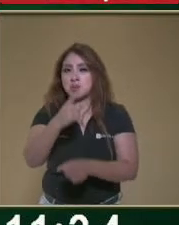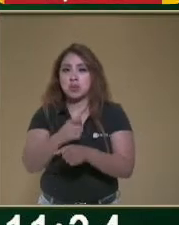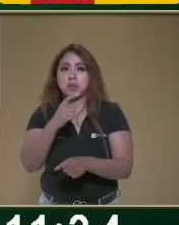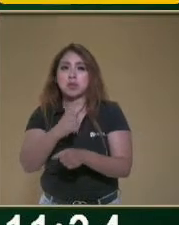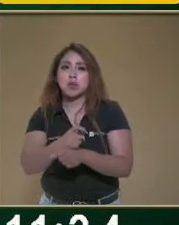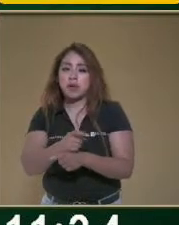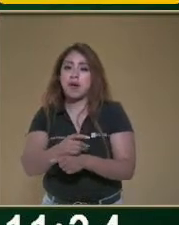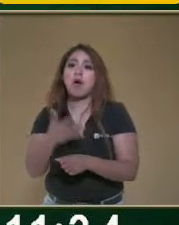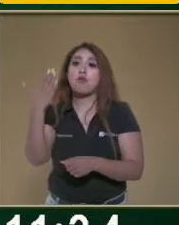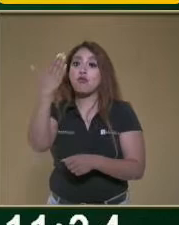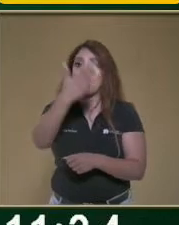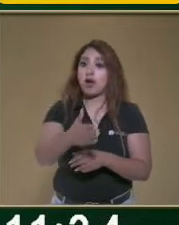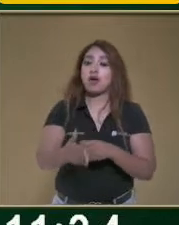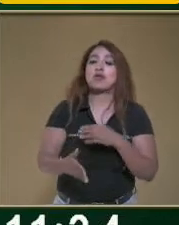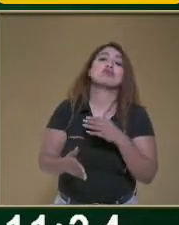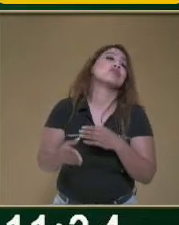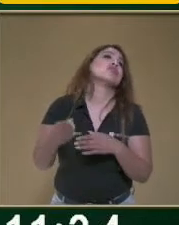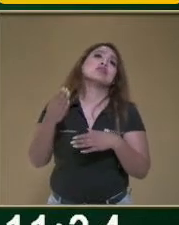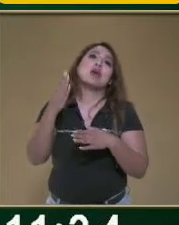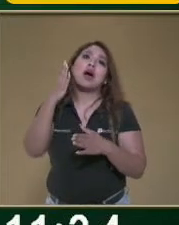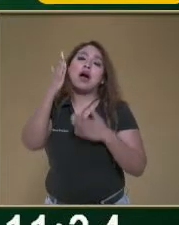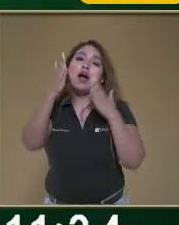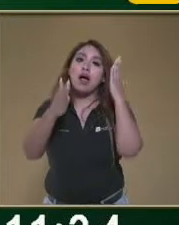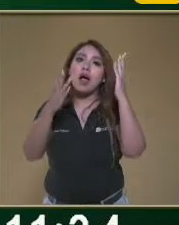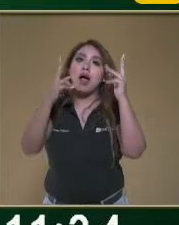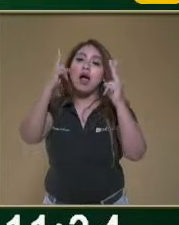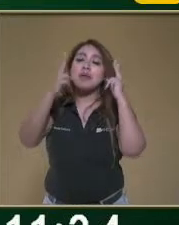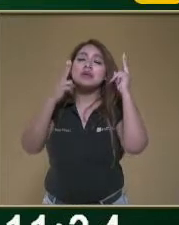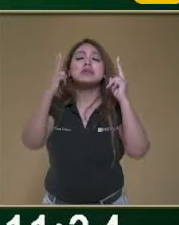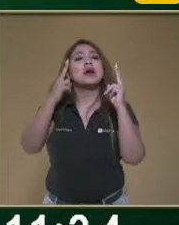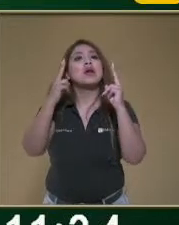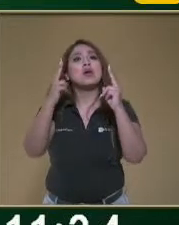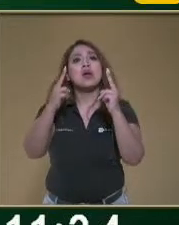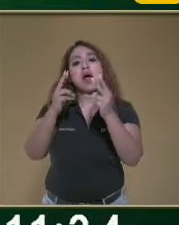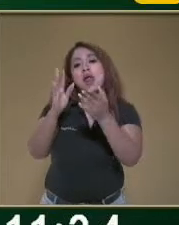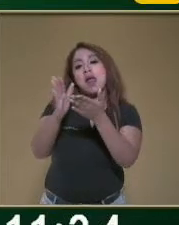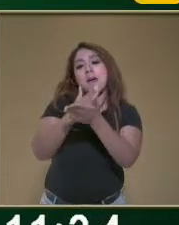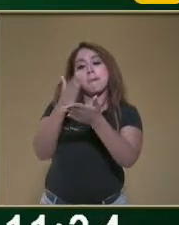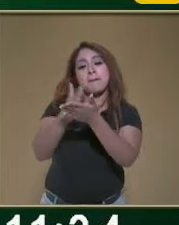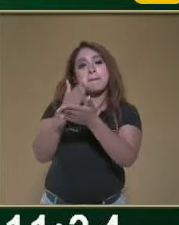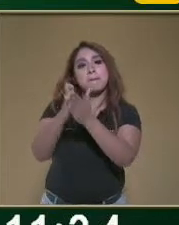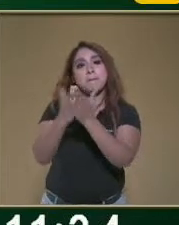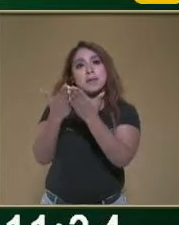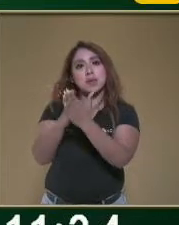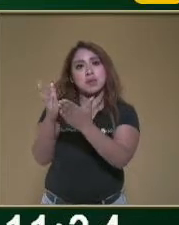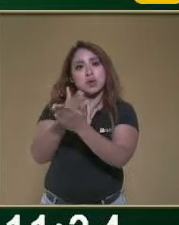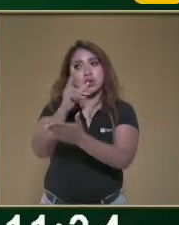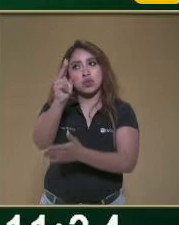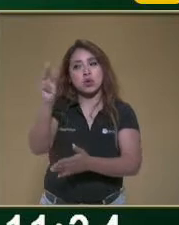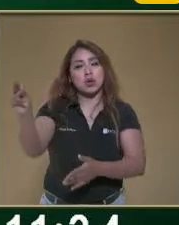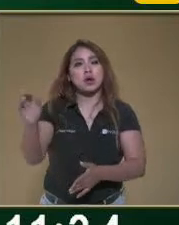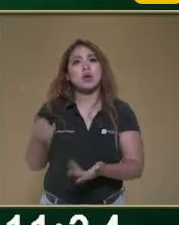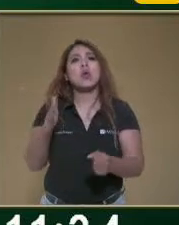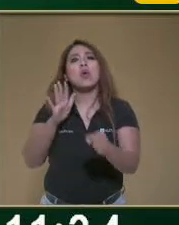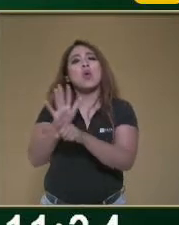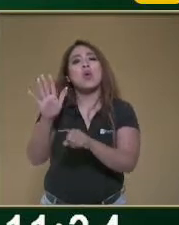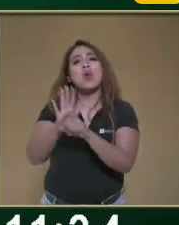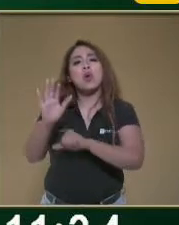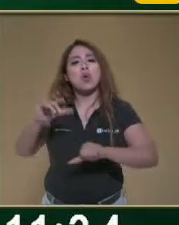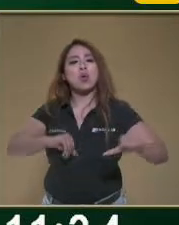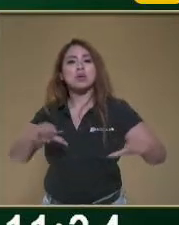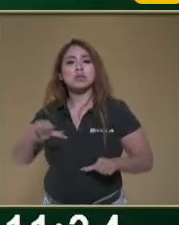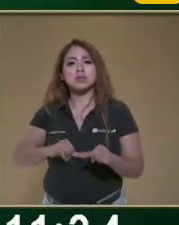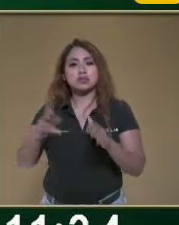la biblioteca. Y dice, visita a la biblioteca. ¿Qué actividades se repiten en las dos